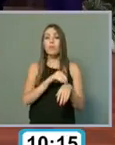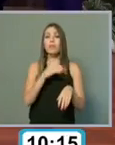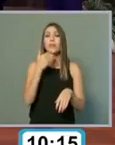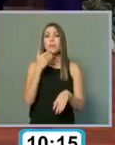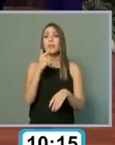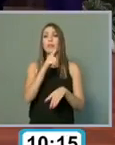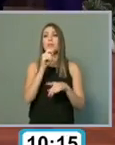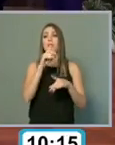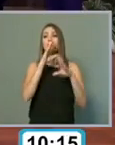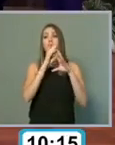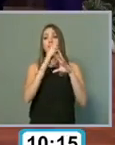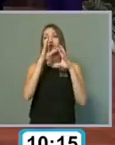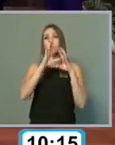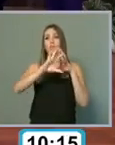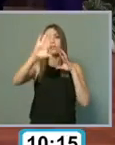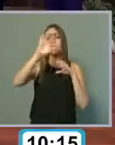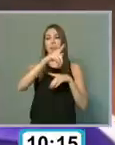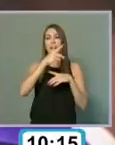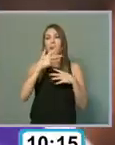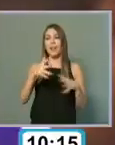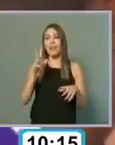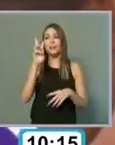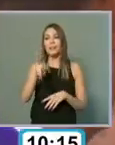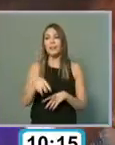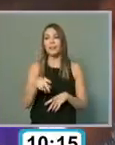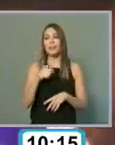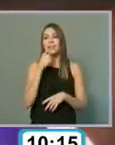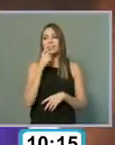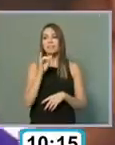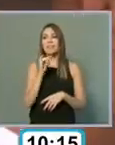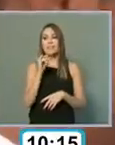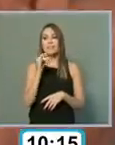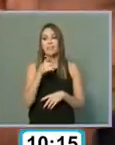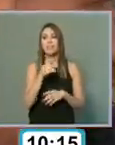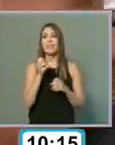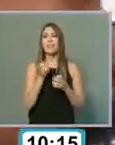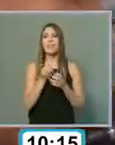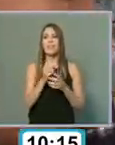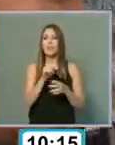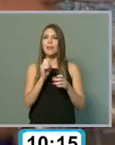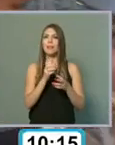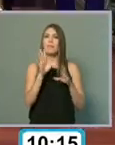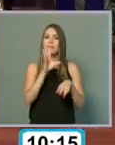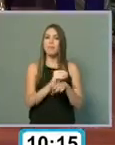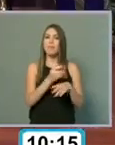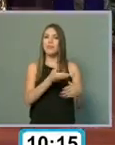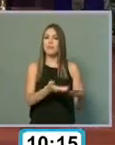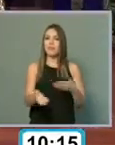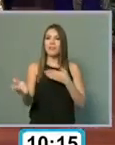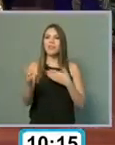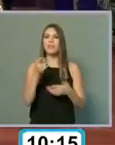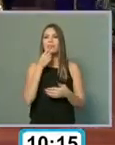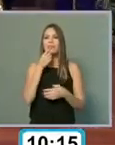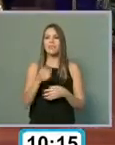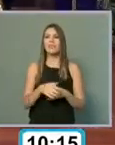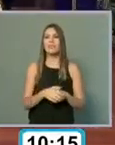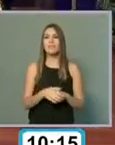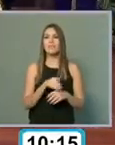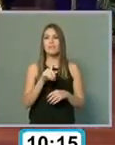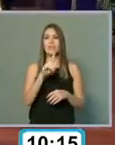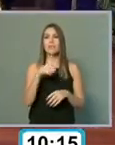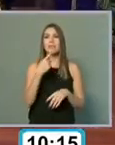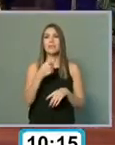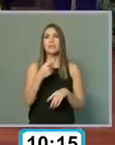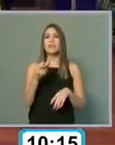¿No? Sí, eso, a ver, pásale. eso dicen. Déjenlo pasar, yo sé que no cabe, pero ahí viene. Muy bien. Digo, por la tuba, hermano. Sí. Entonces tú eres el que te